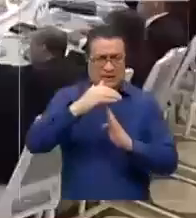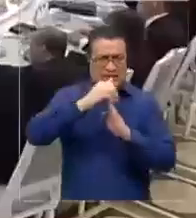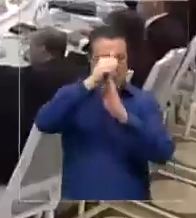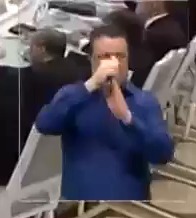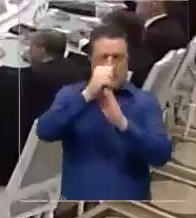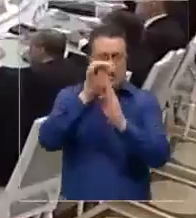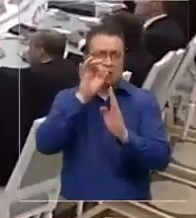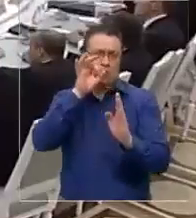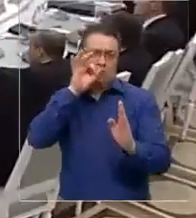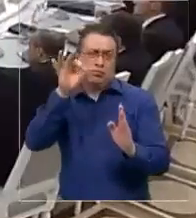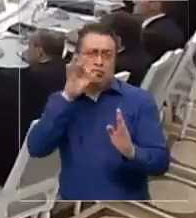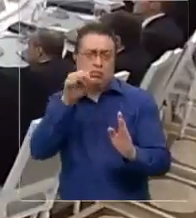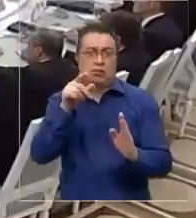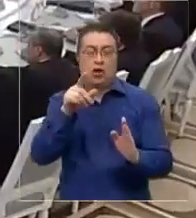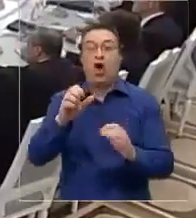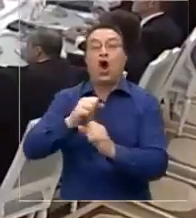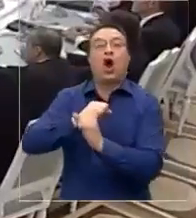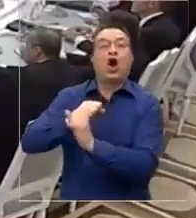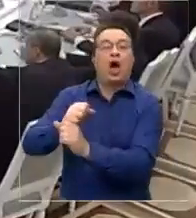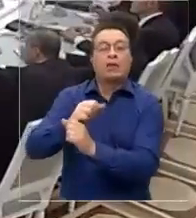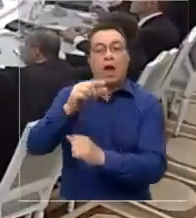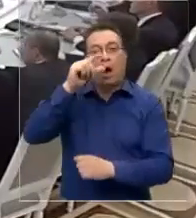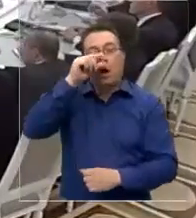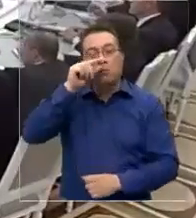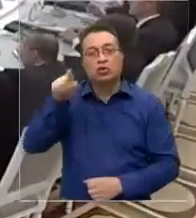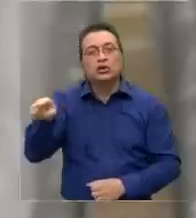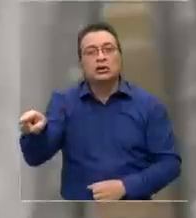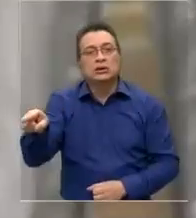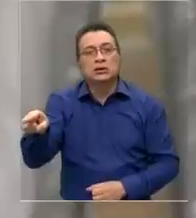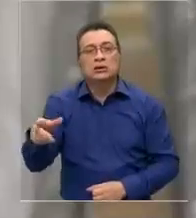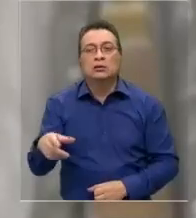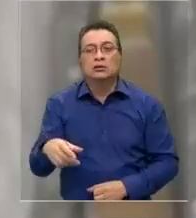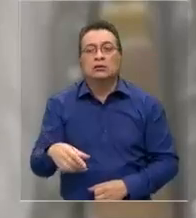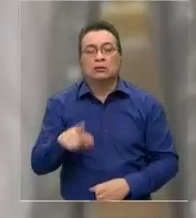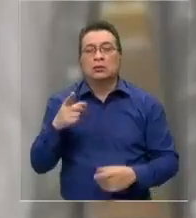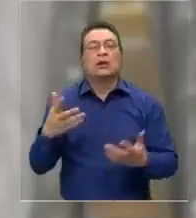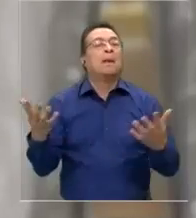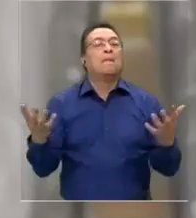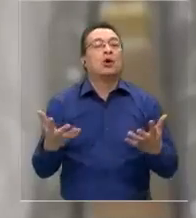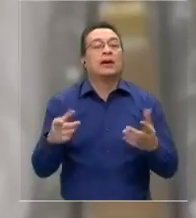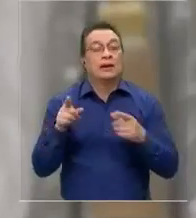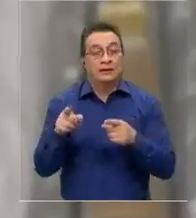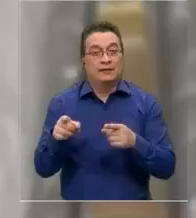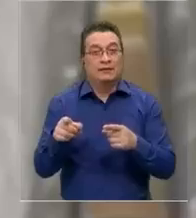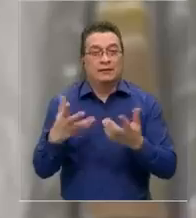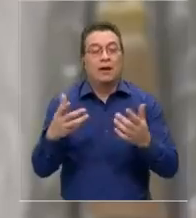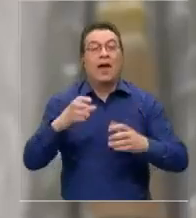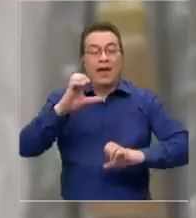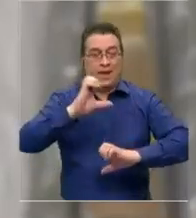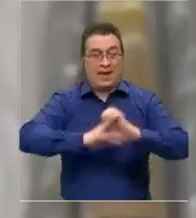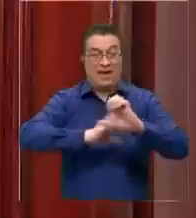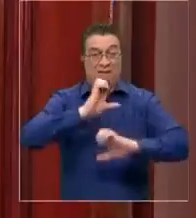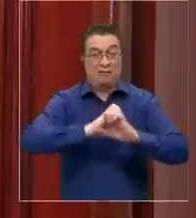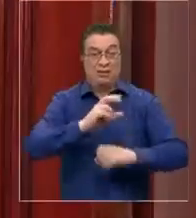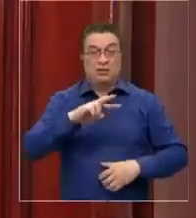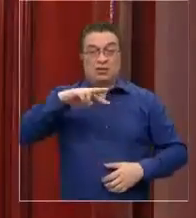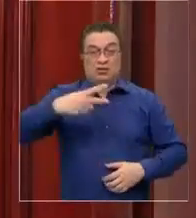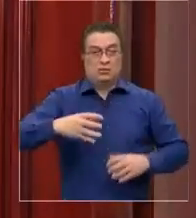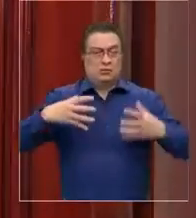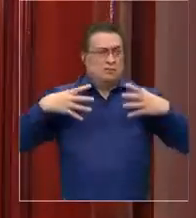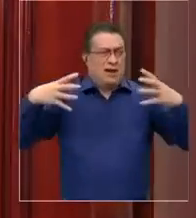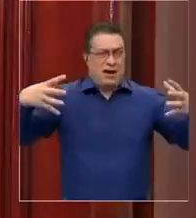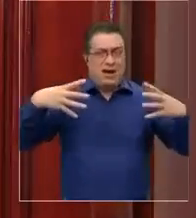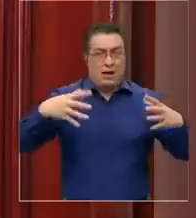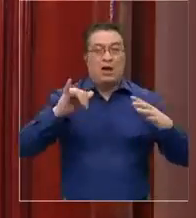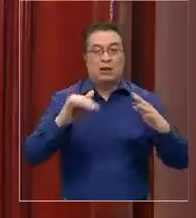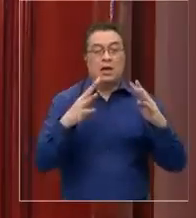se pronuncien en contra de lo que Vladimir Putin está llevando a cabo? Se apoya básicamente en este empresariado oligárquico y en